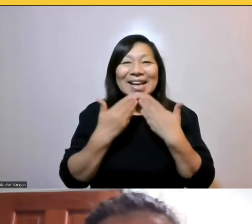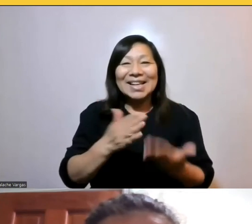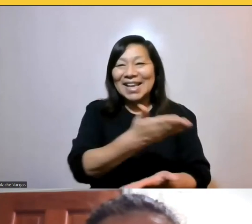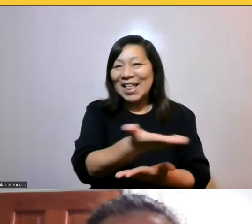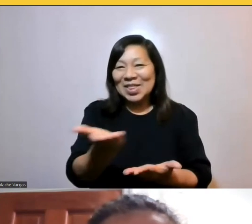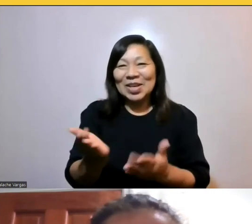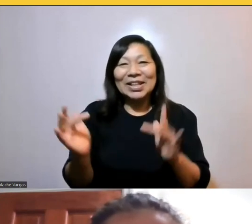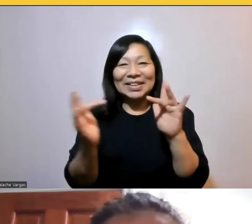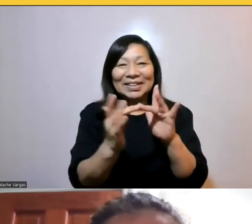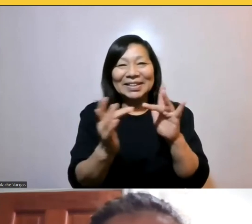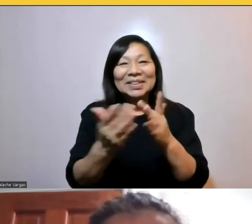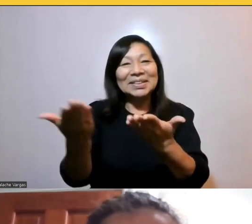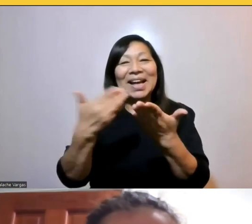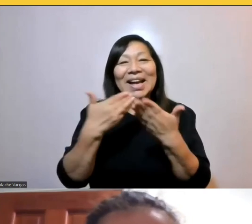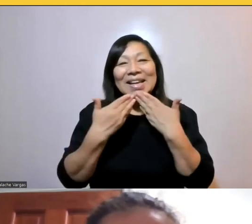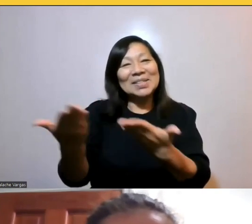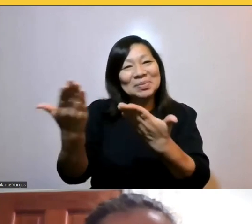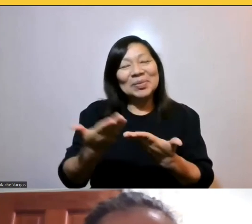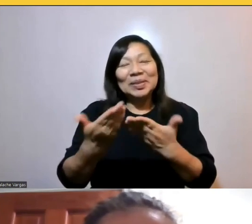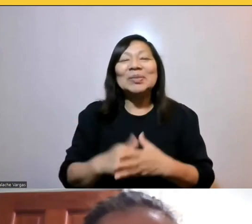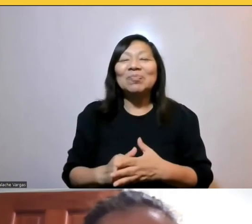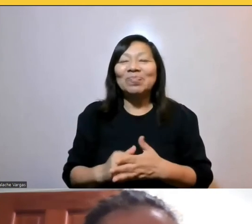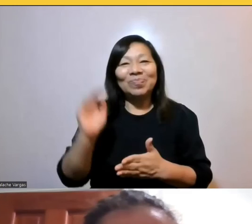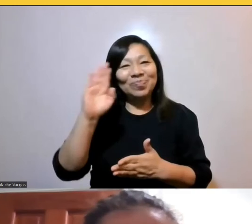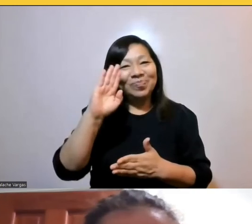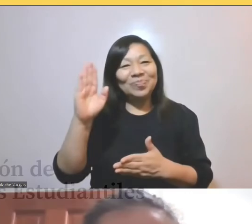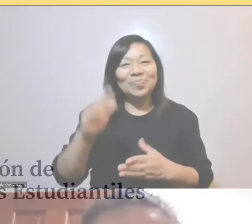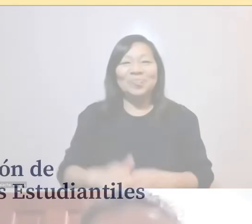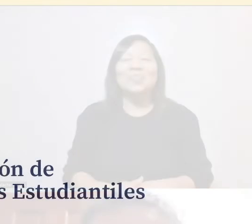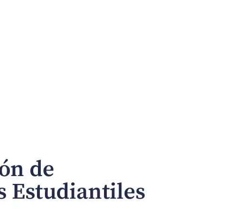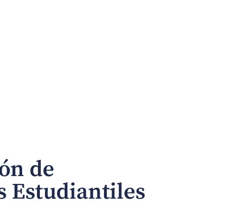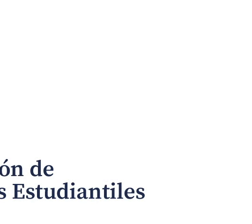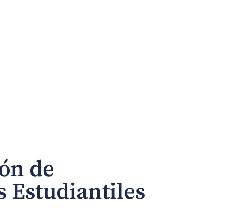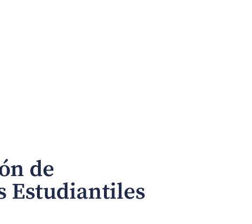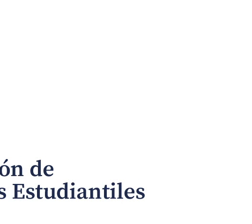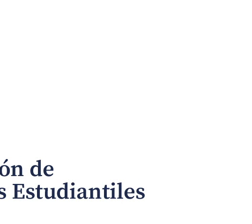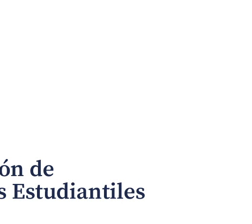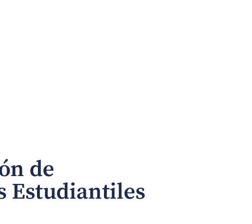todos por conectarse y gracias por la invitación. Nos vemos. Nos Gracias, nos vemos. vemos. Chao, chao. Chao.